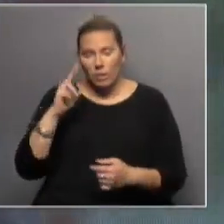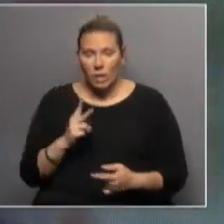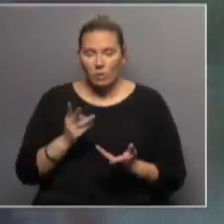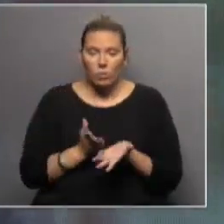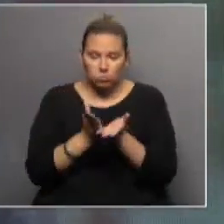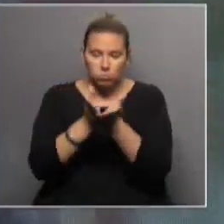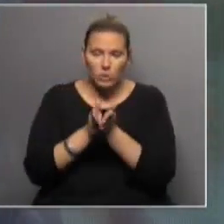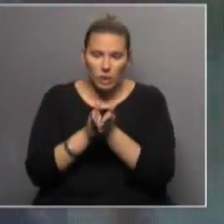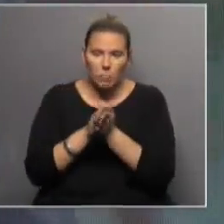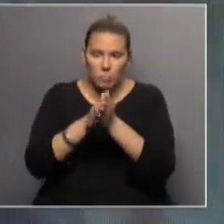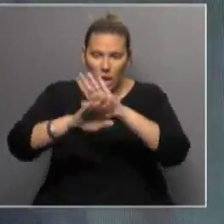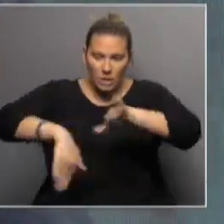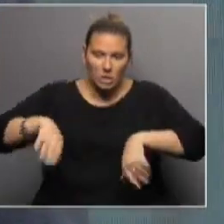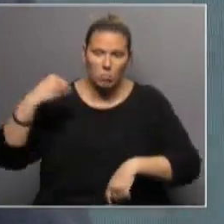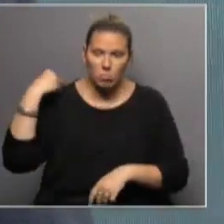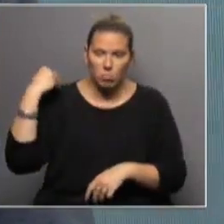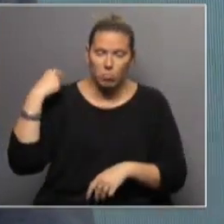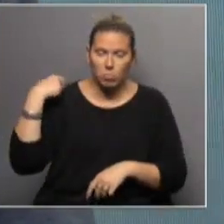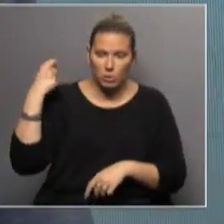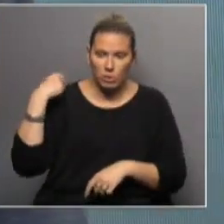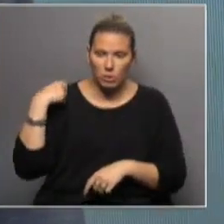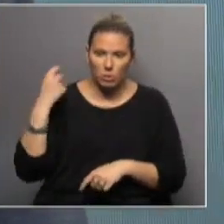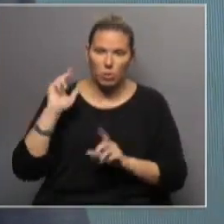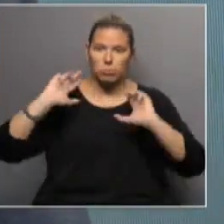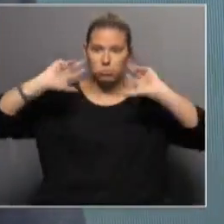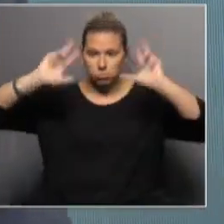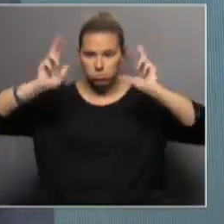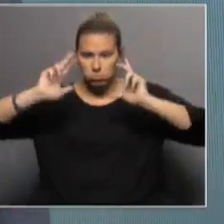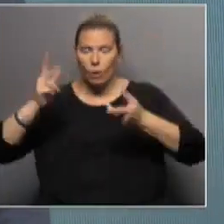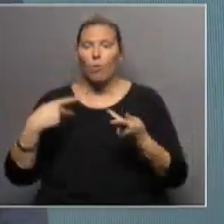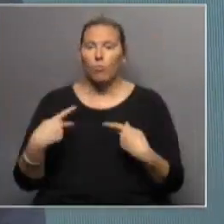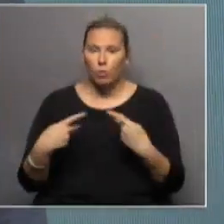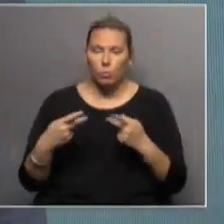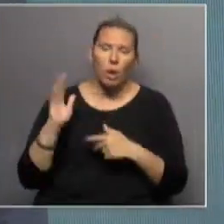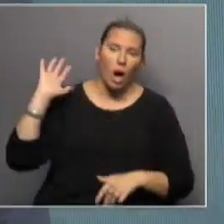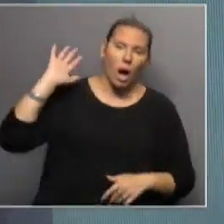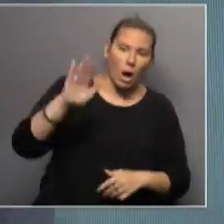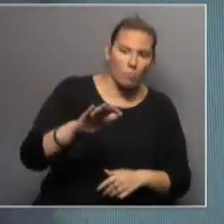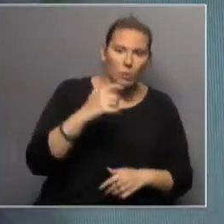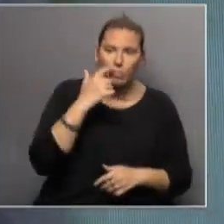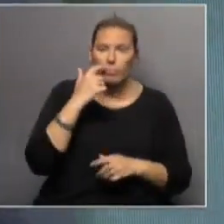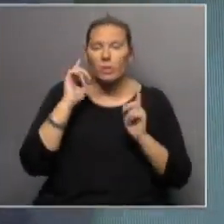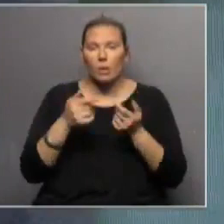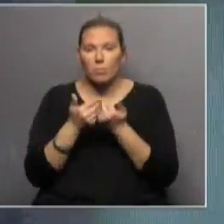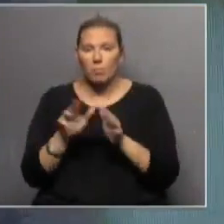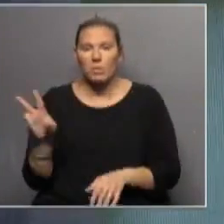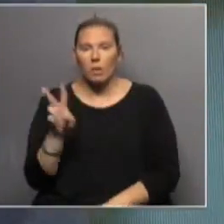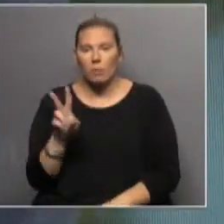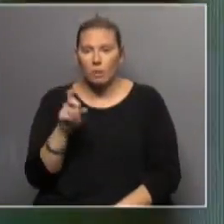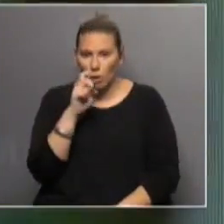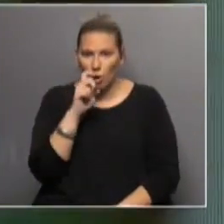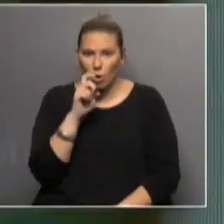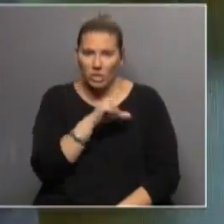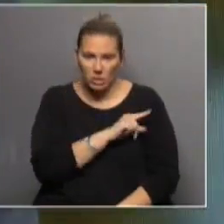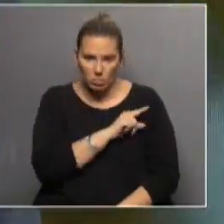beach soccer, fútbol playa, beach handball, beach tenis y beach volley. Va a estar bueno. También arranca el 22 de marzo. ¿Y arrancan todos